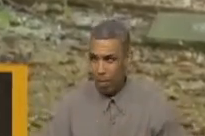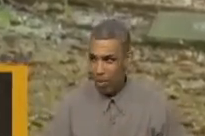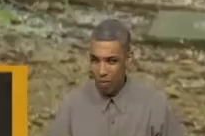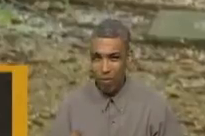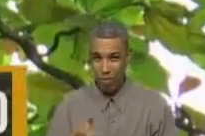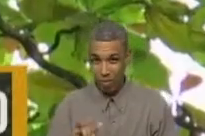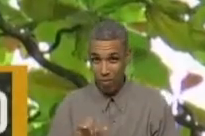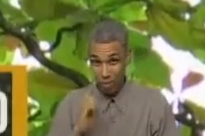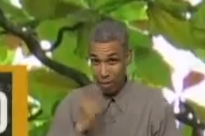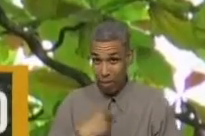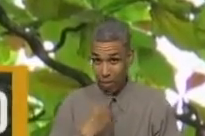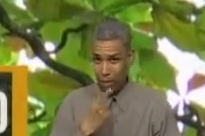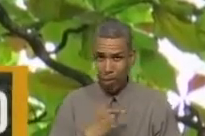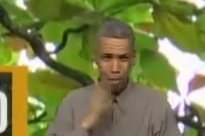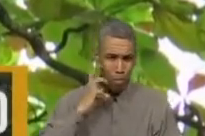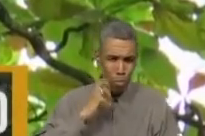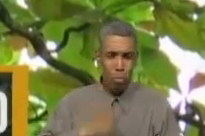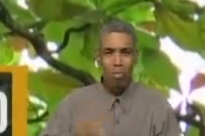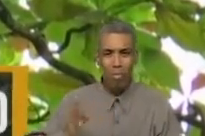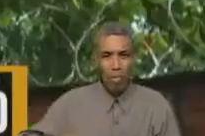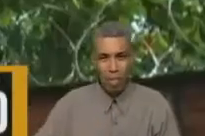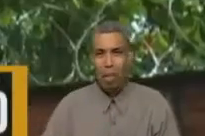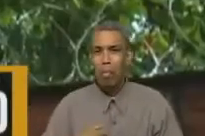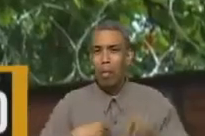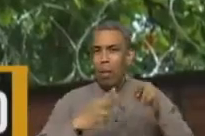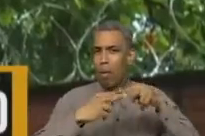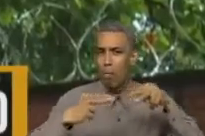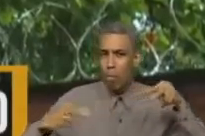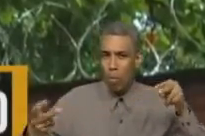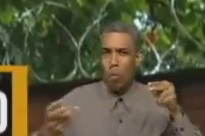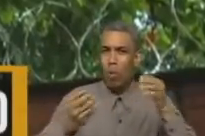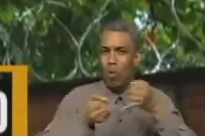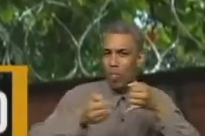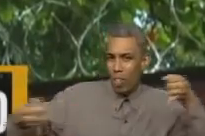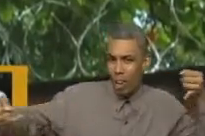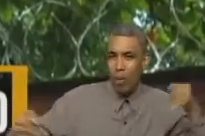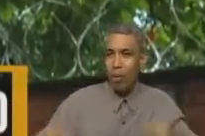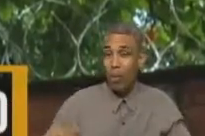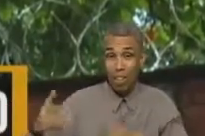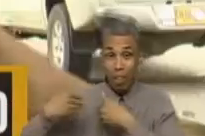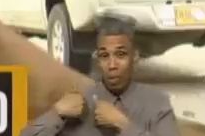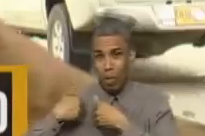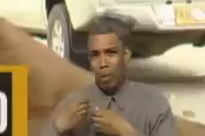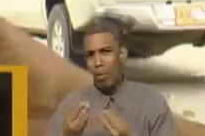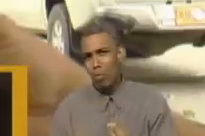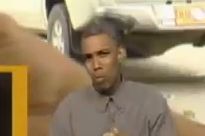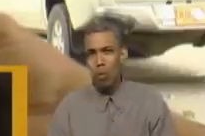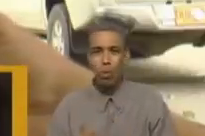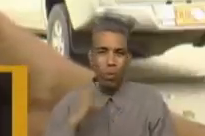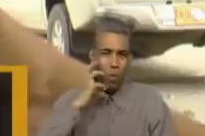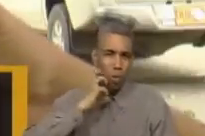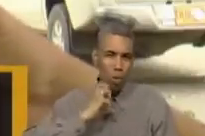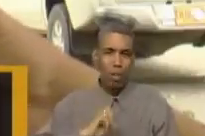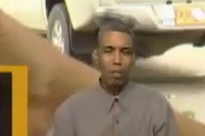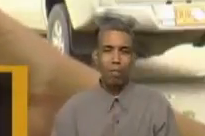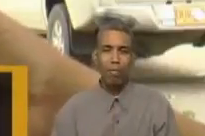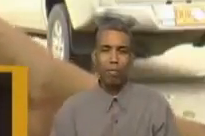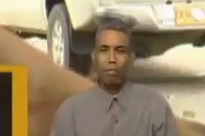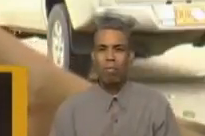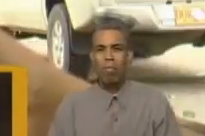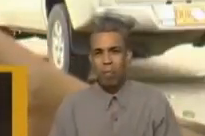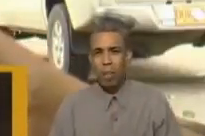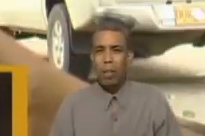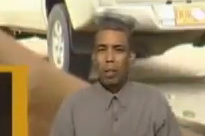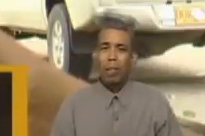ha denunciado el robo permanente del alumbrado público que está bajo su responsabilidad en Barranca Bermeja. Se llevan, como ya te diste cuenta, se llevan la